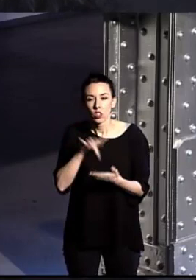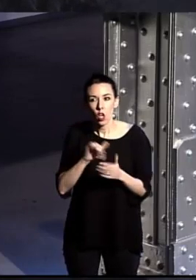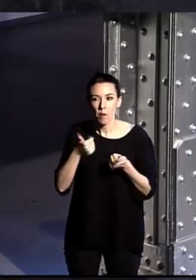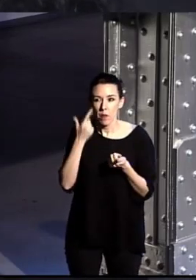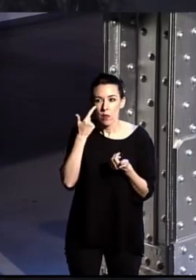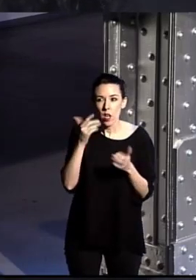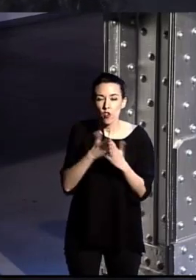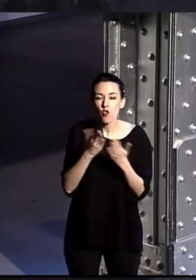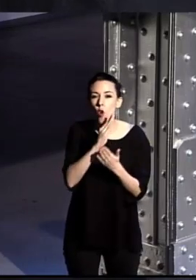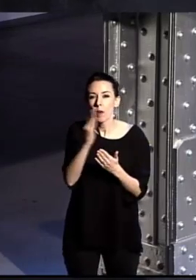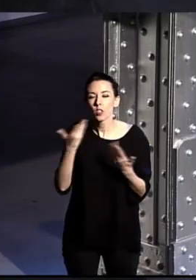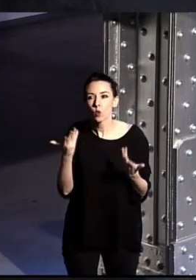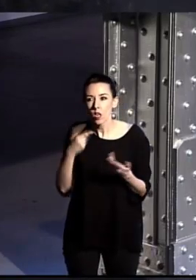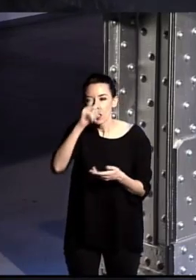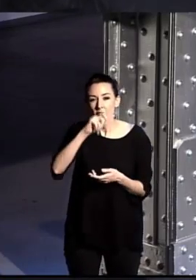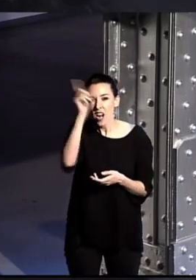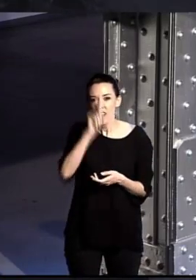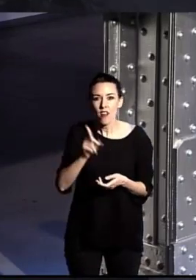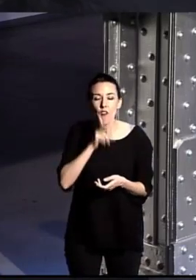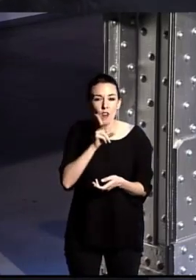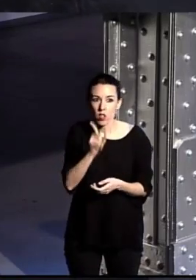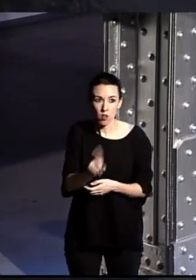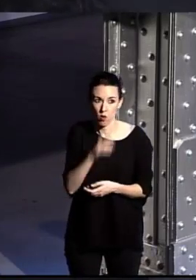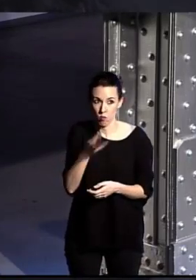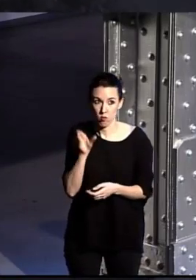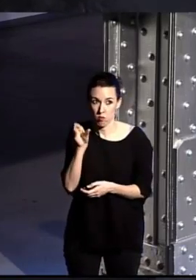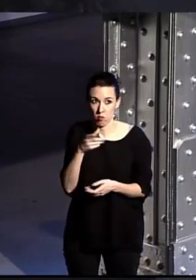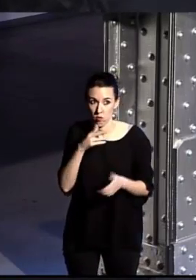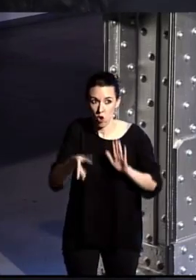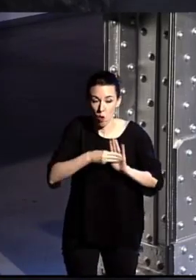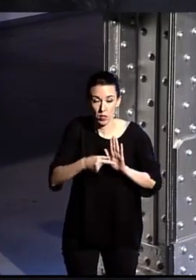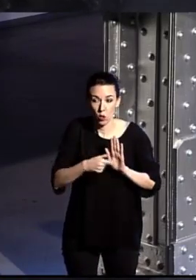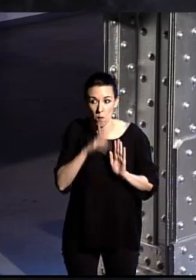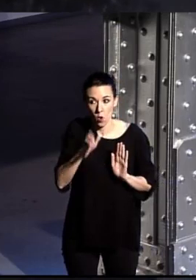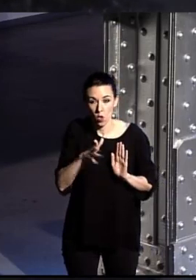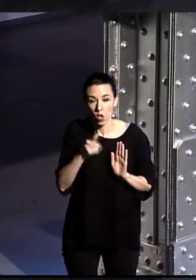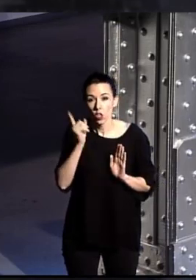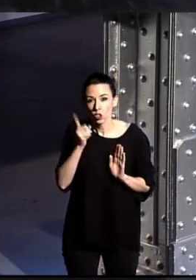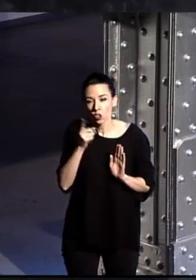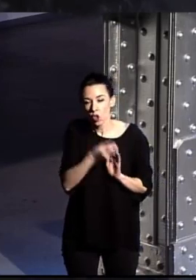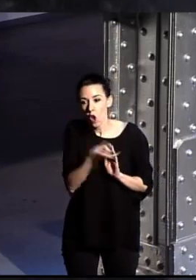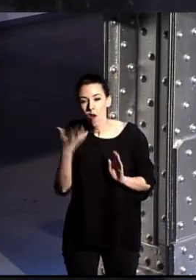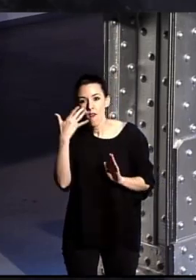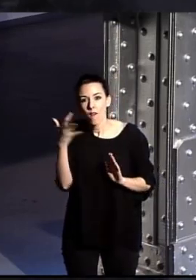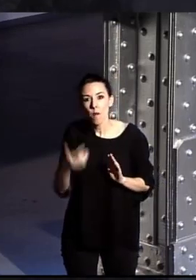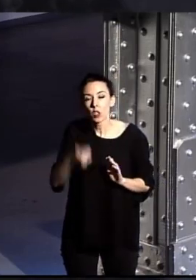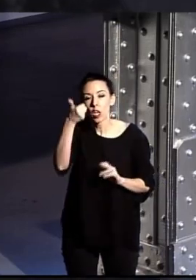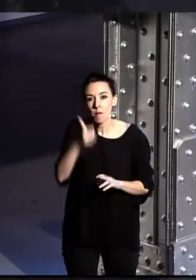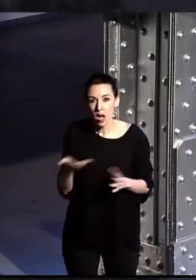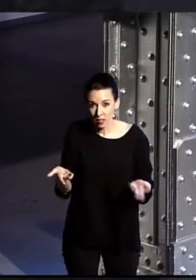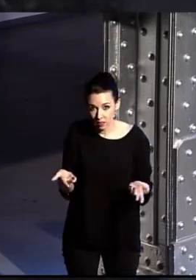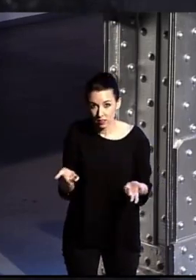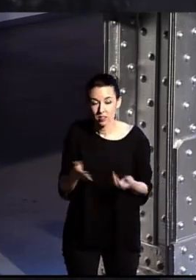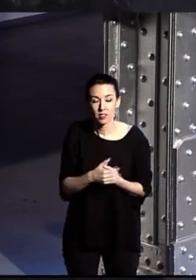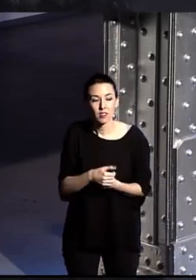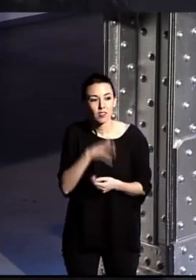metía y cuál no metía, me acordé del Rayo Verde, pero pensé, no, el Rayo Verde no la voy a meter porque metí solamente como las más famosas. Por eso